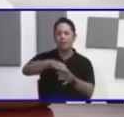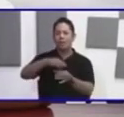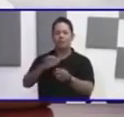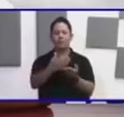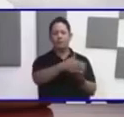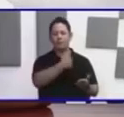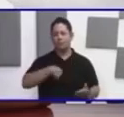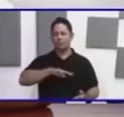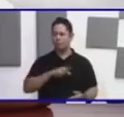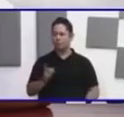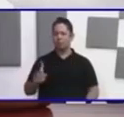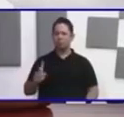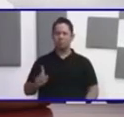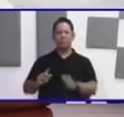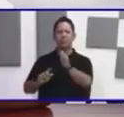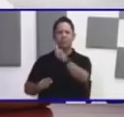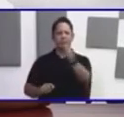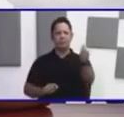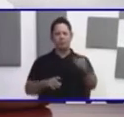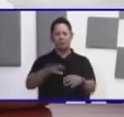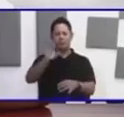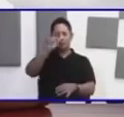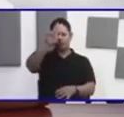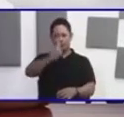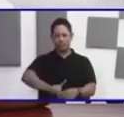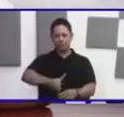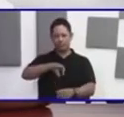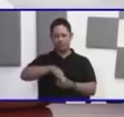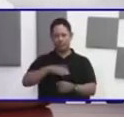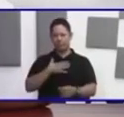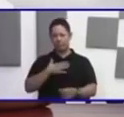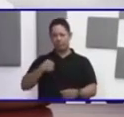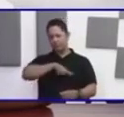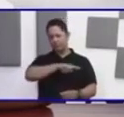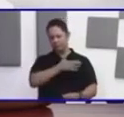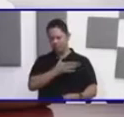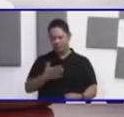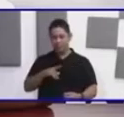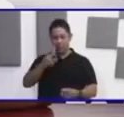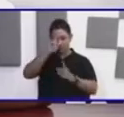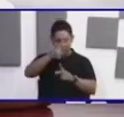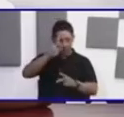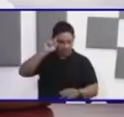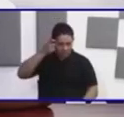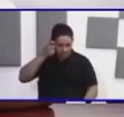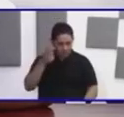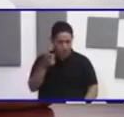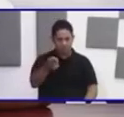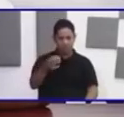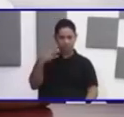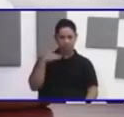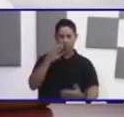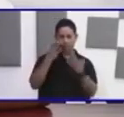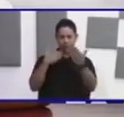para poder estar aquí. Y por eso es el compromiso nuestro irrestricto de devolverle esa confianza a un pueblo que ha confiado en